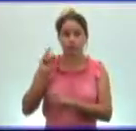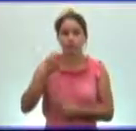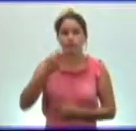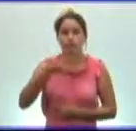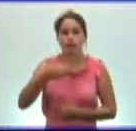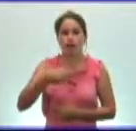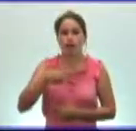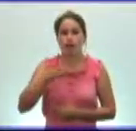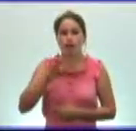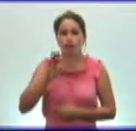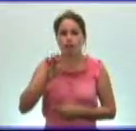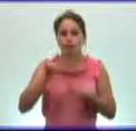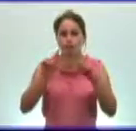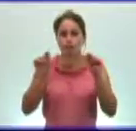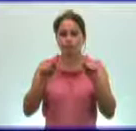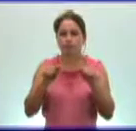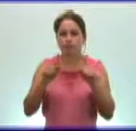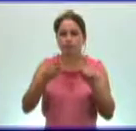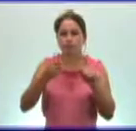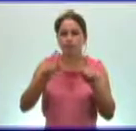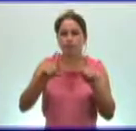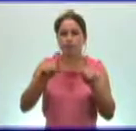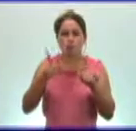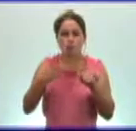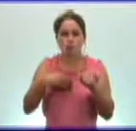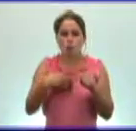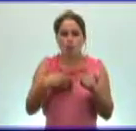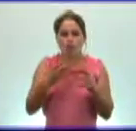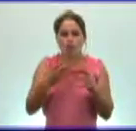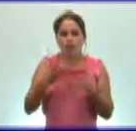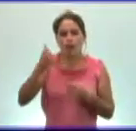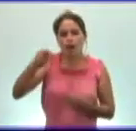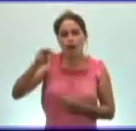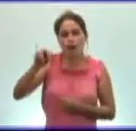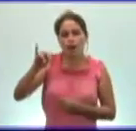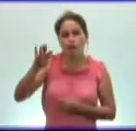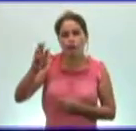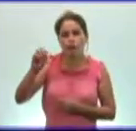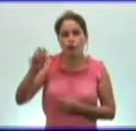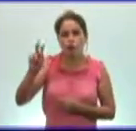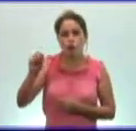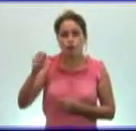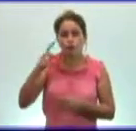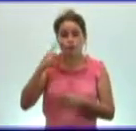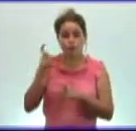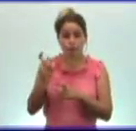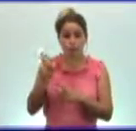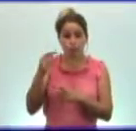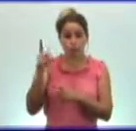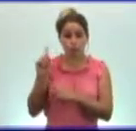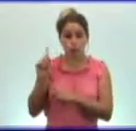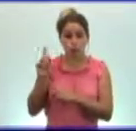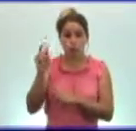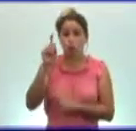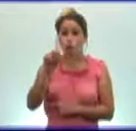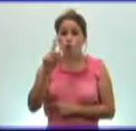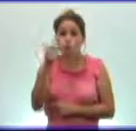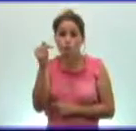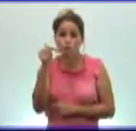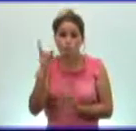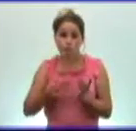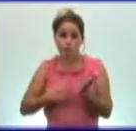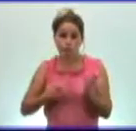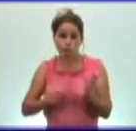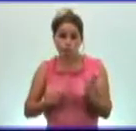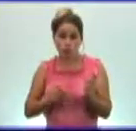cuenta que está presente el anión fluoruro, fíjense que la carga es 1 menos, y a la hora de escribir el nombre, tengo que tener en